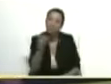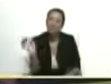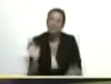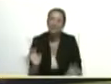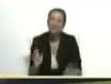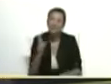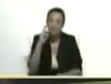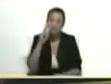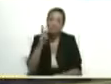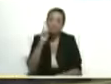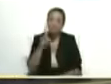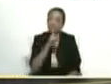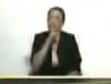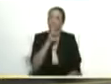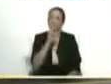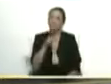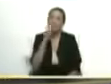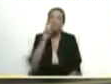Claro que lo vi.